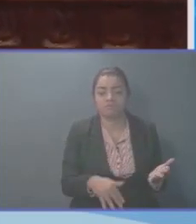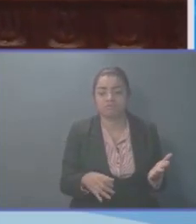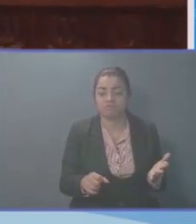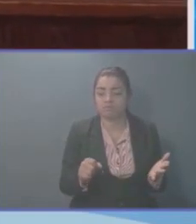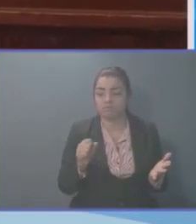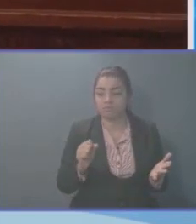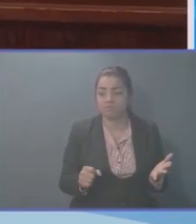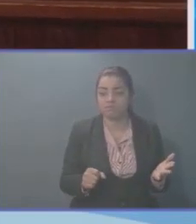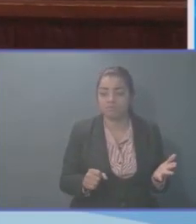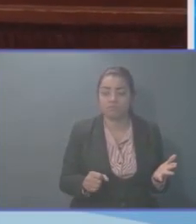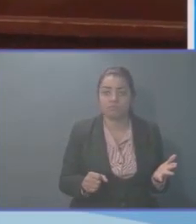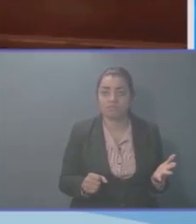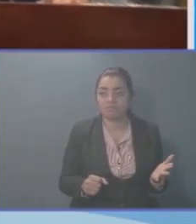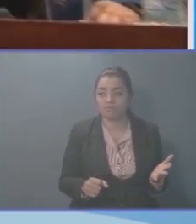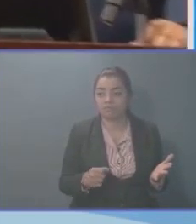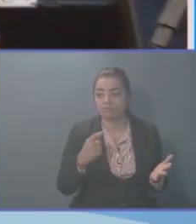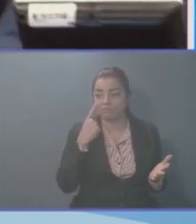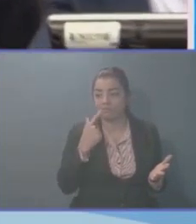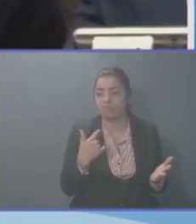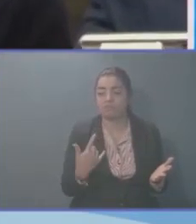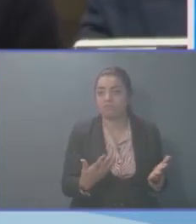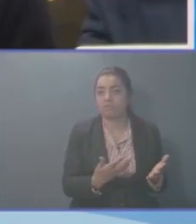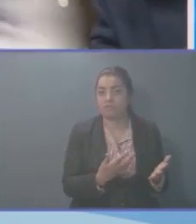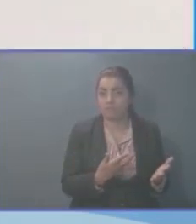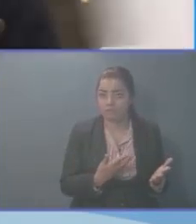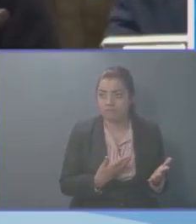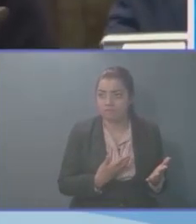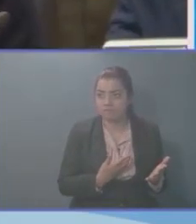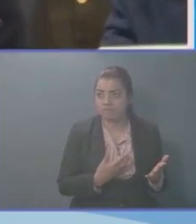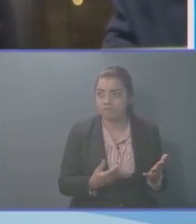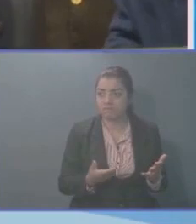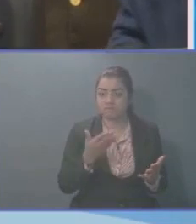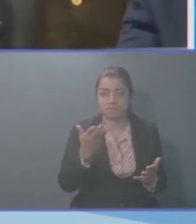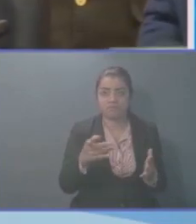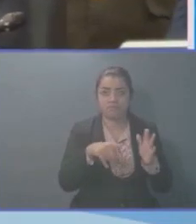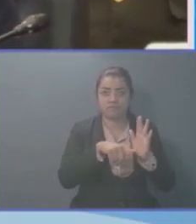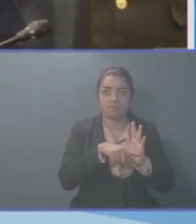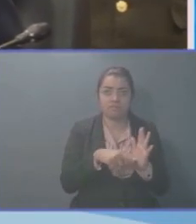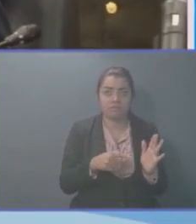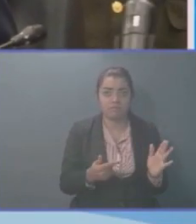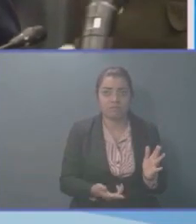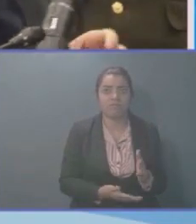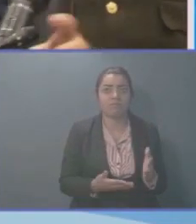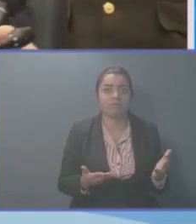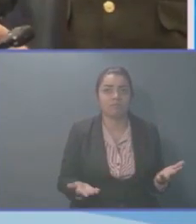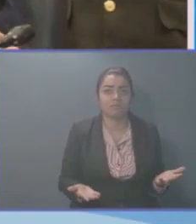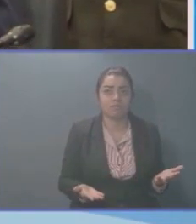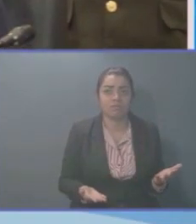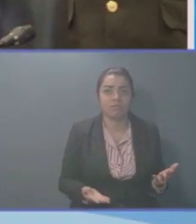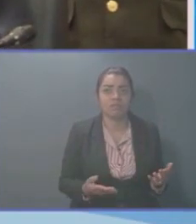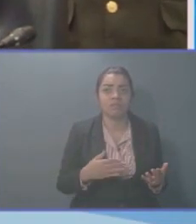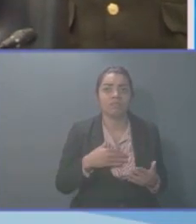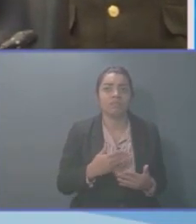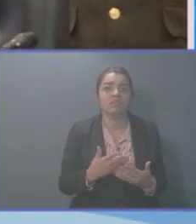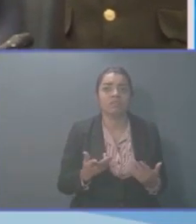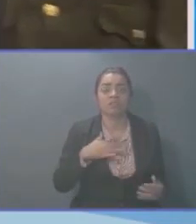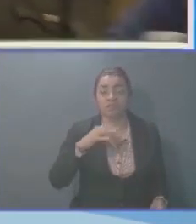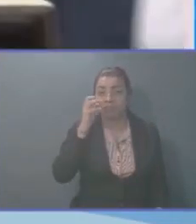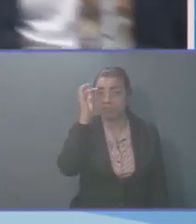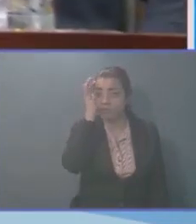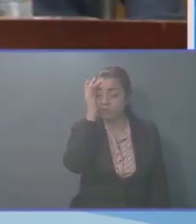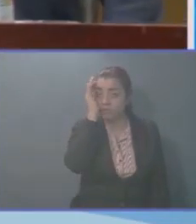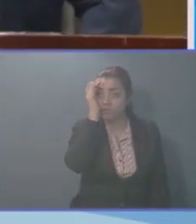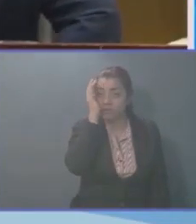que hemos dado una imagen totalmente condenable,